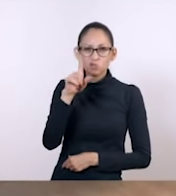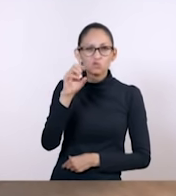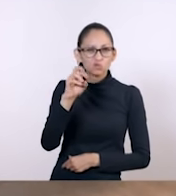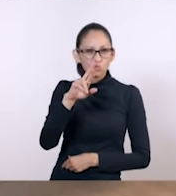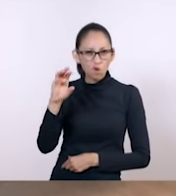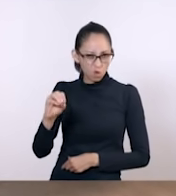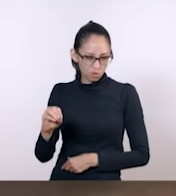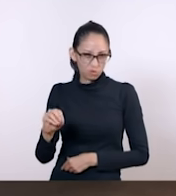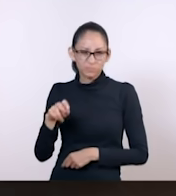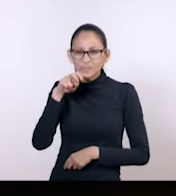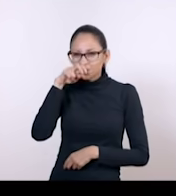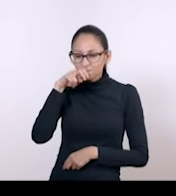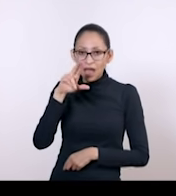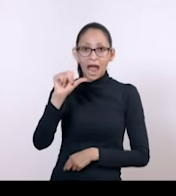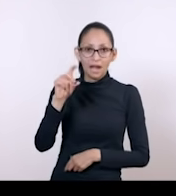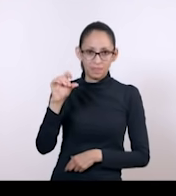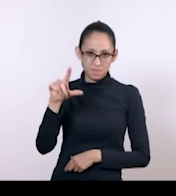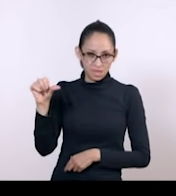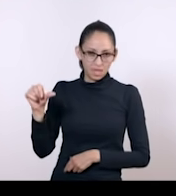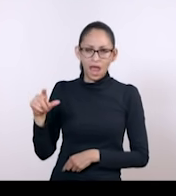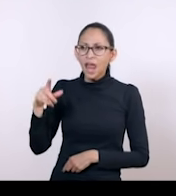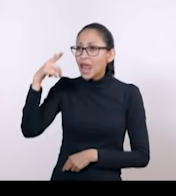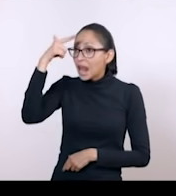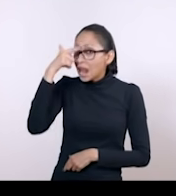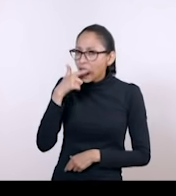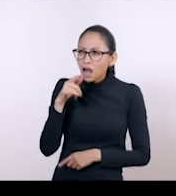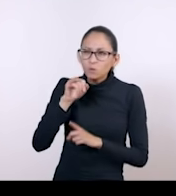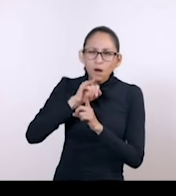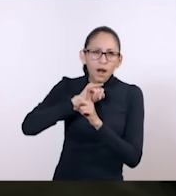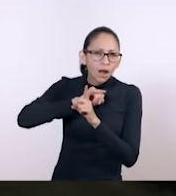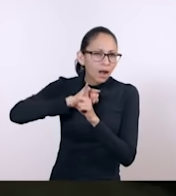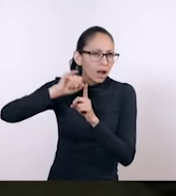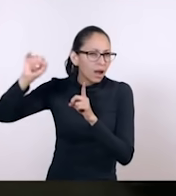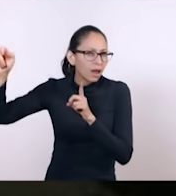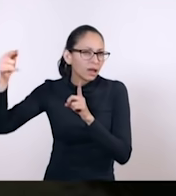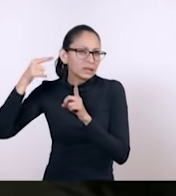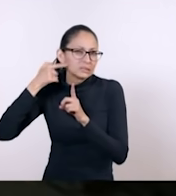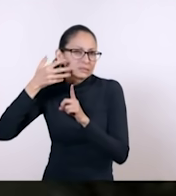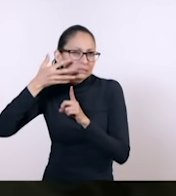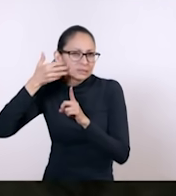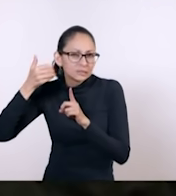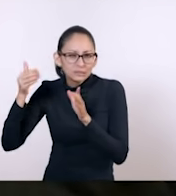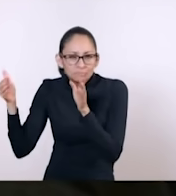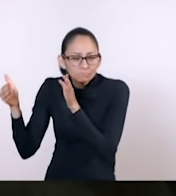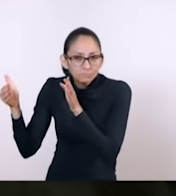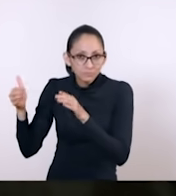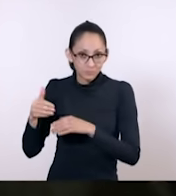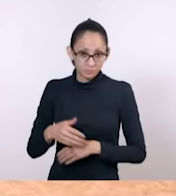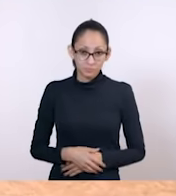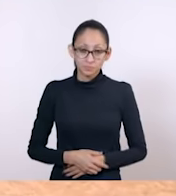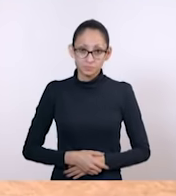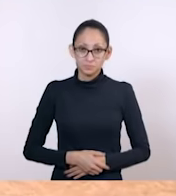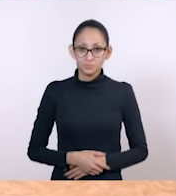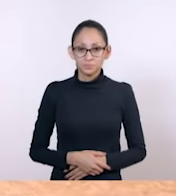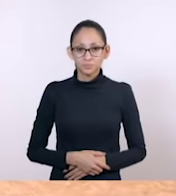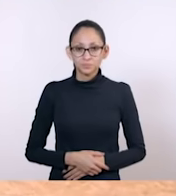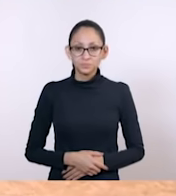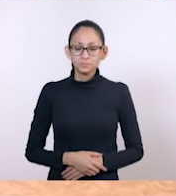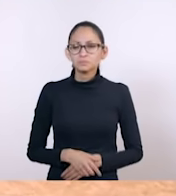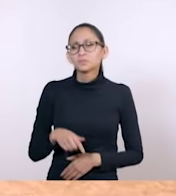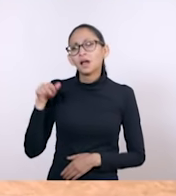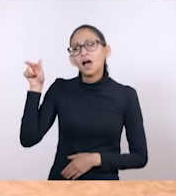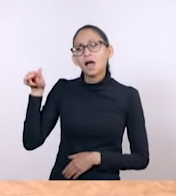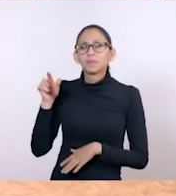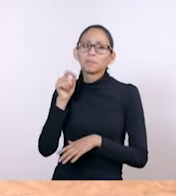y ardías. Y en las noches muy lejos se puede oír el tigrío. Viene aquí a